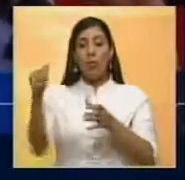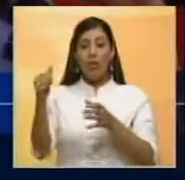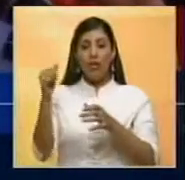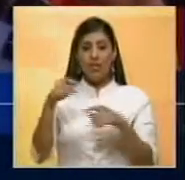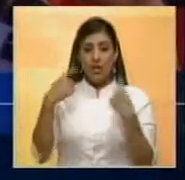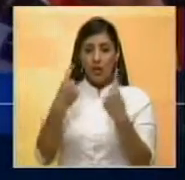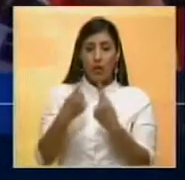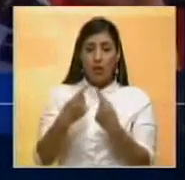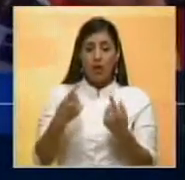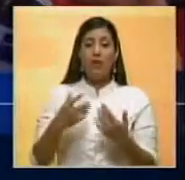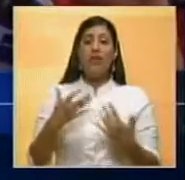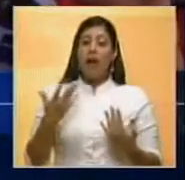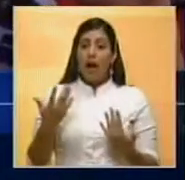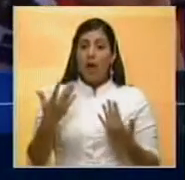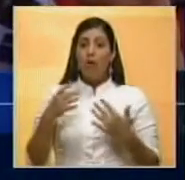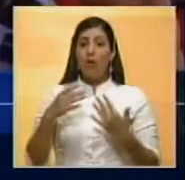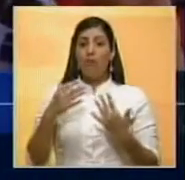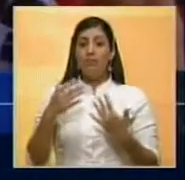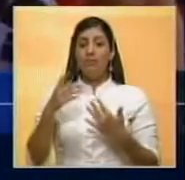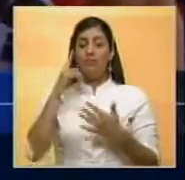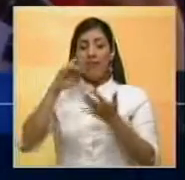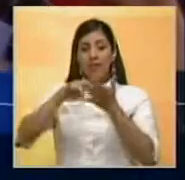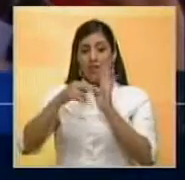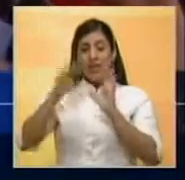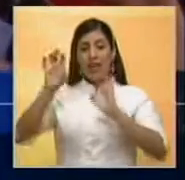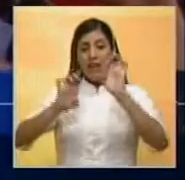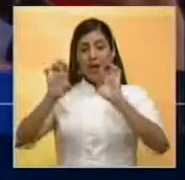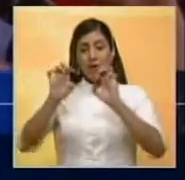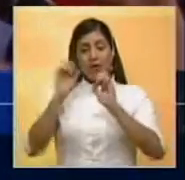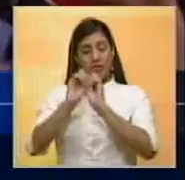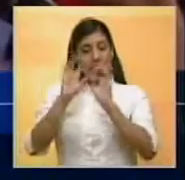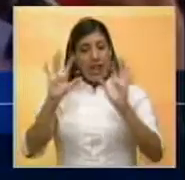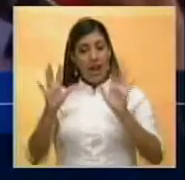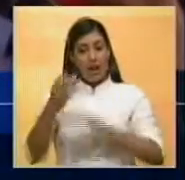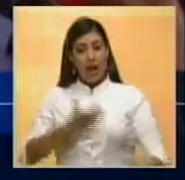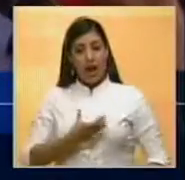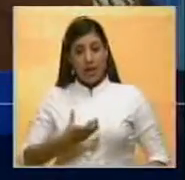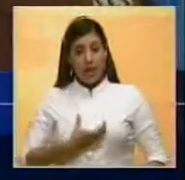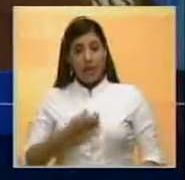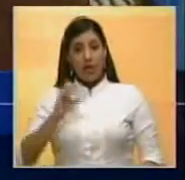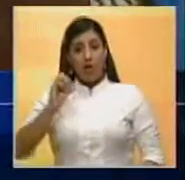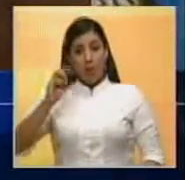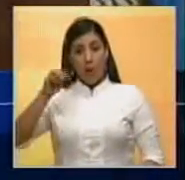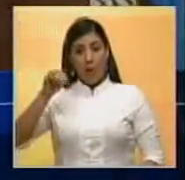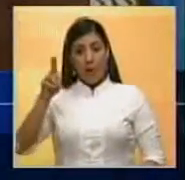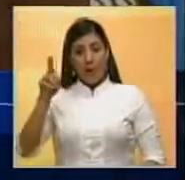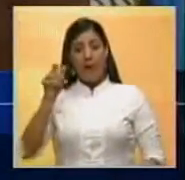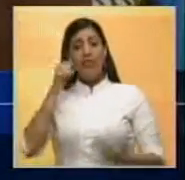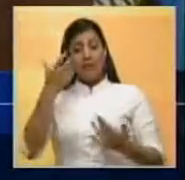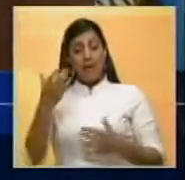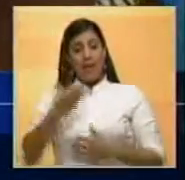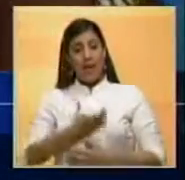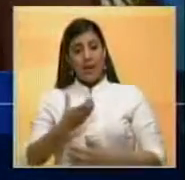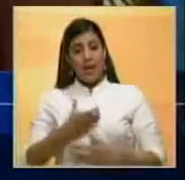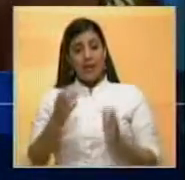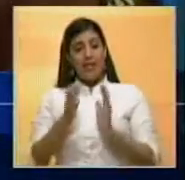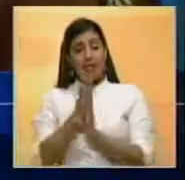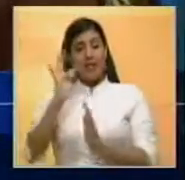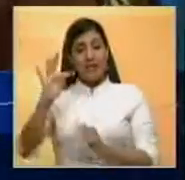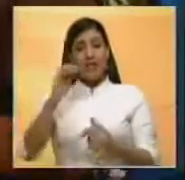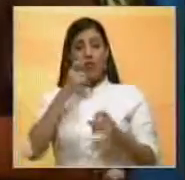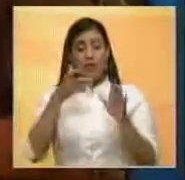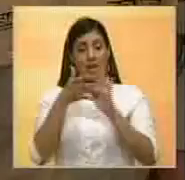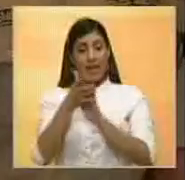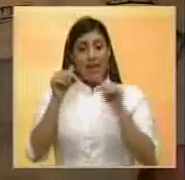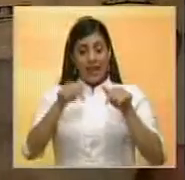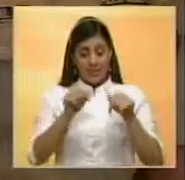de San Francisco, bajo criterios que expresó muy claramente el alcalde Omar Prieto. Por su parte, el alcalde de San Francisco, Omar Prieto, dijo